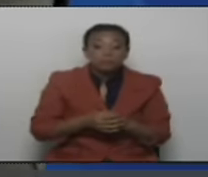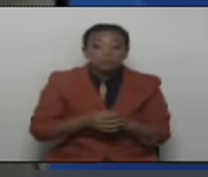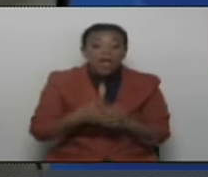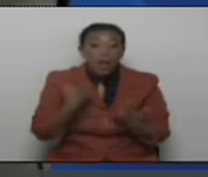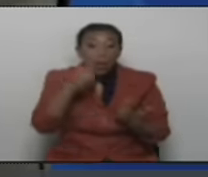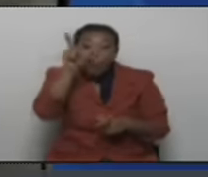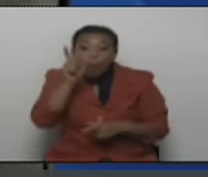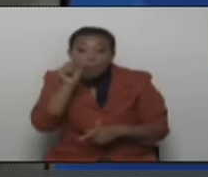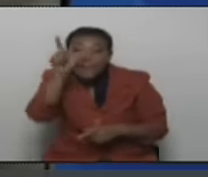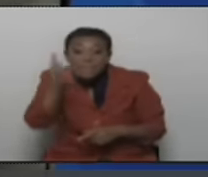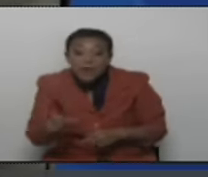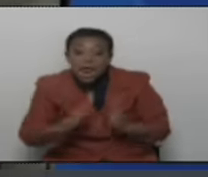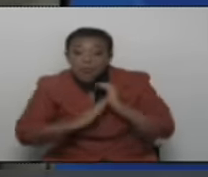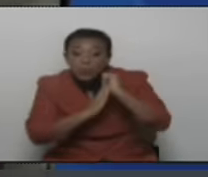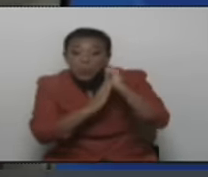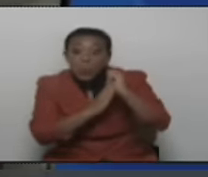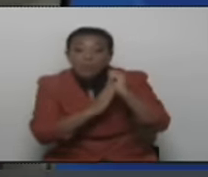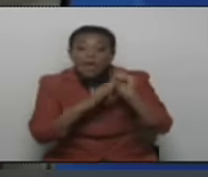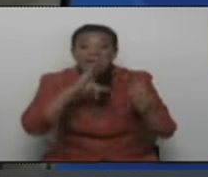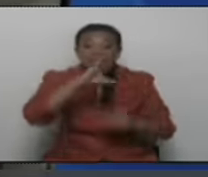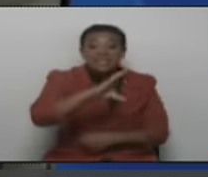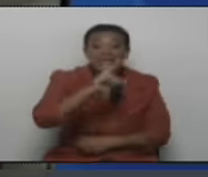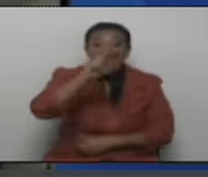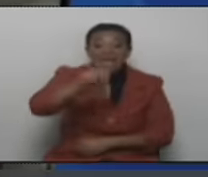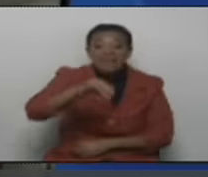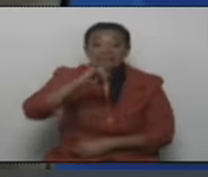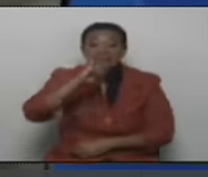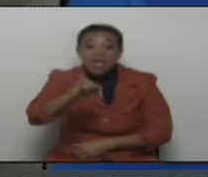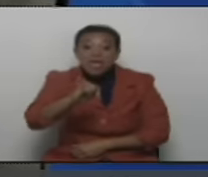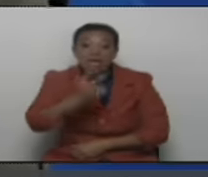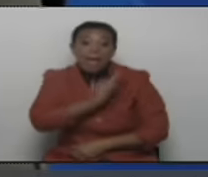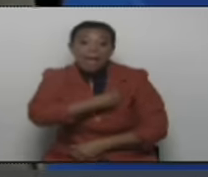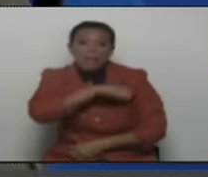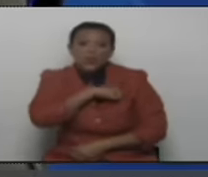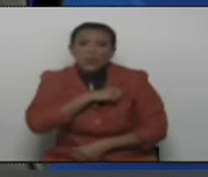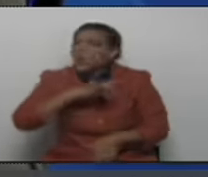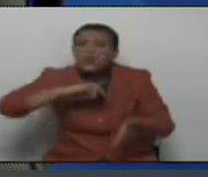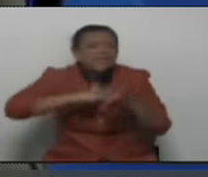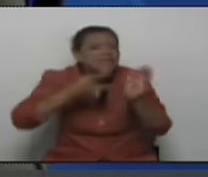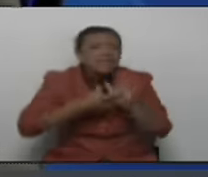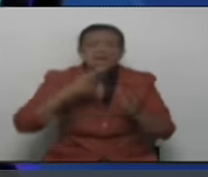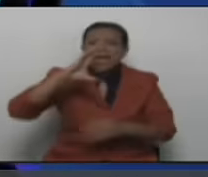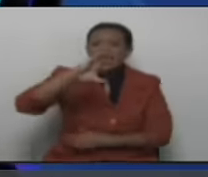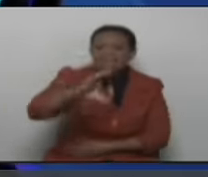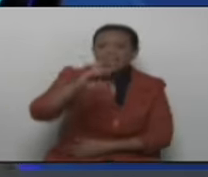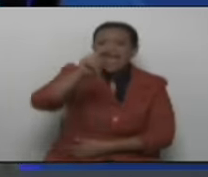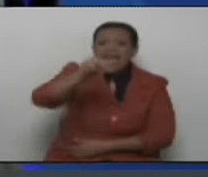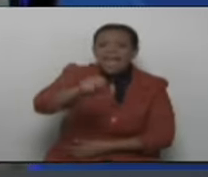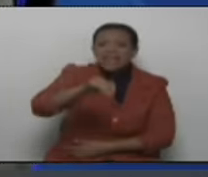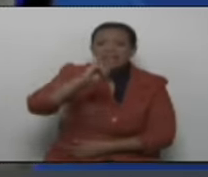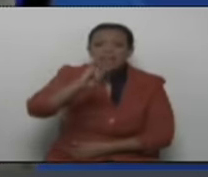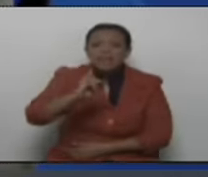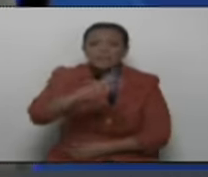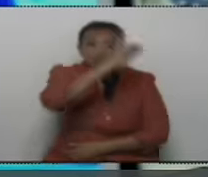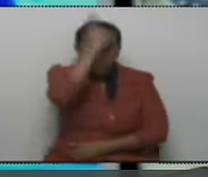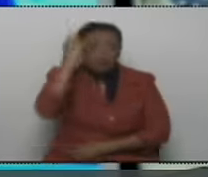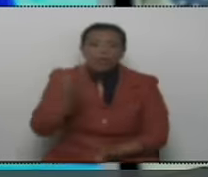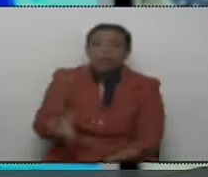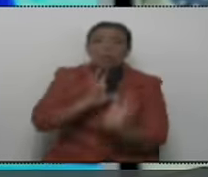español, el CNI? ¿Qué es el CNI? Diosdado Cabello